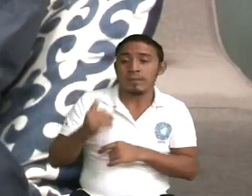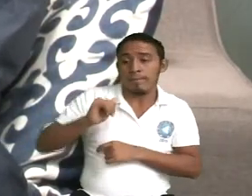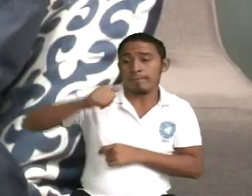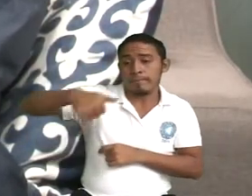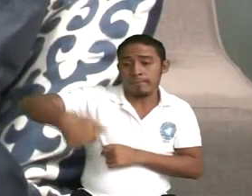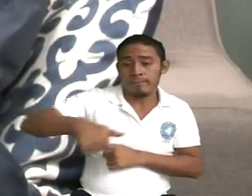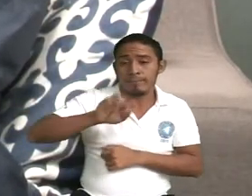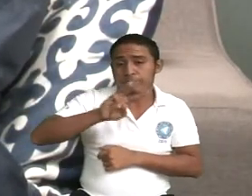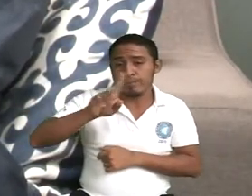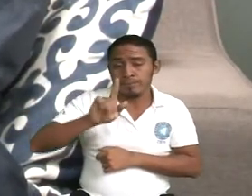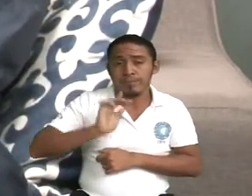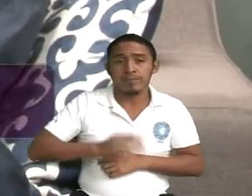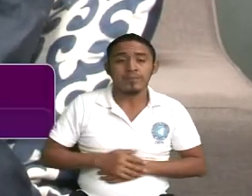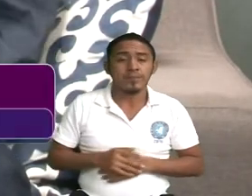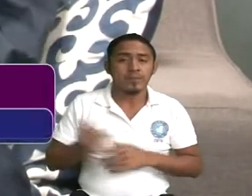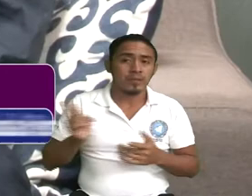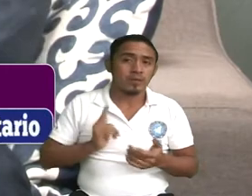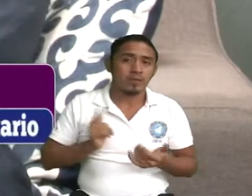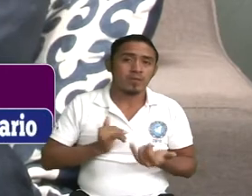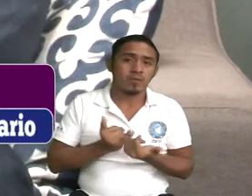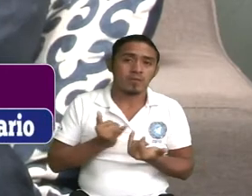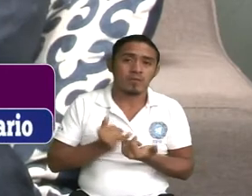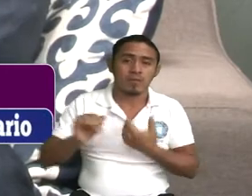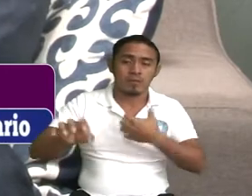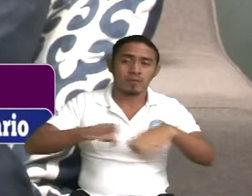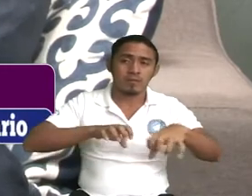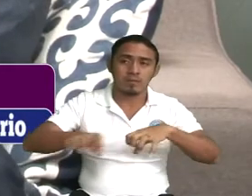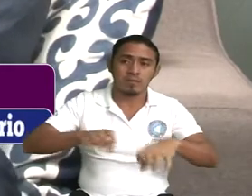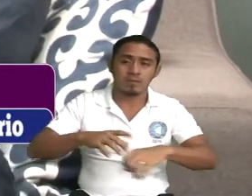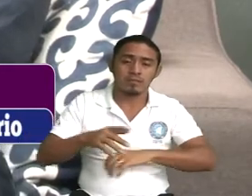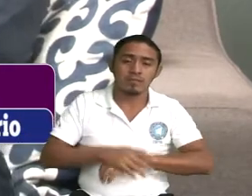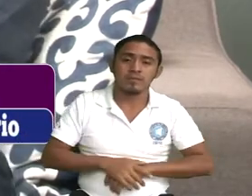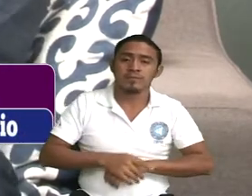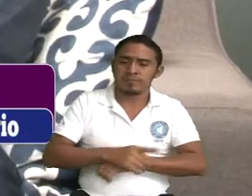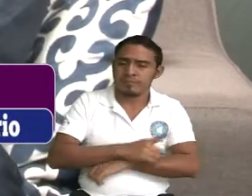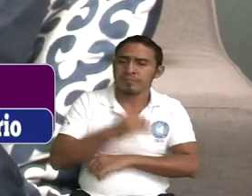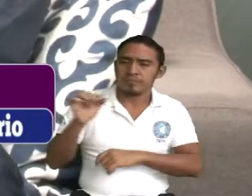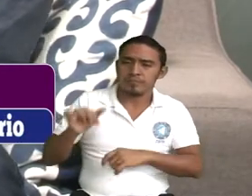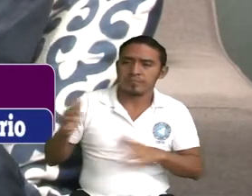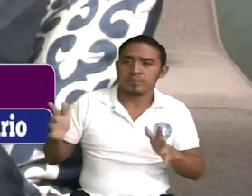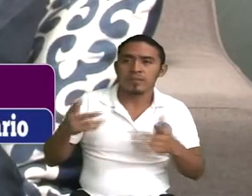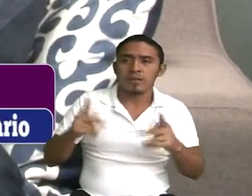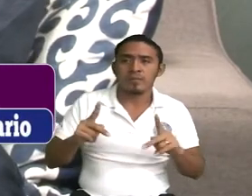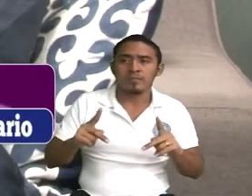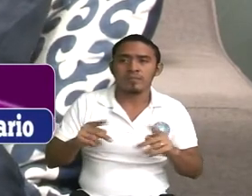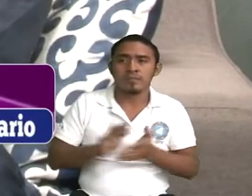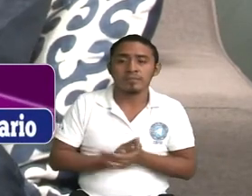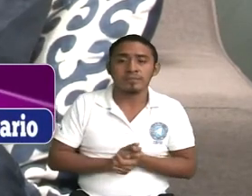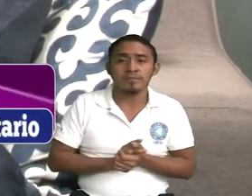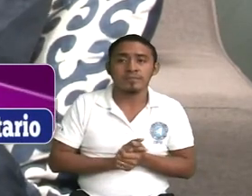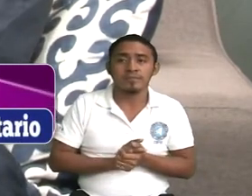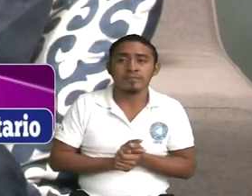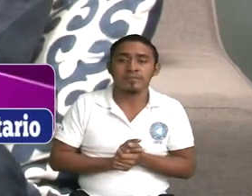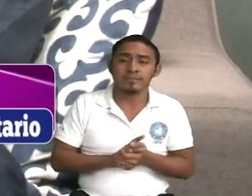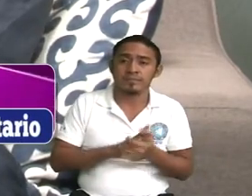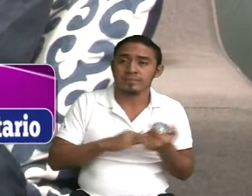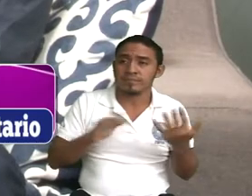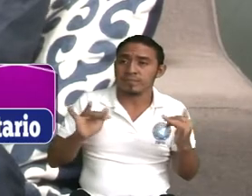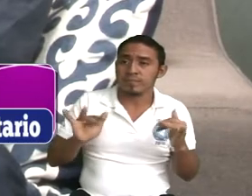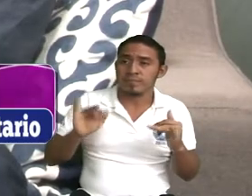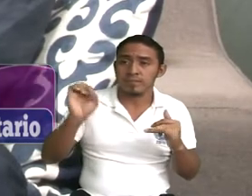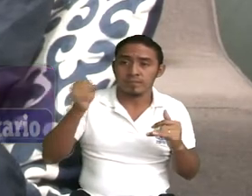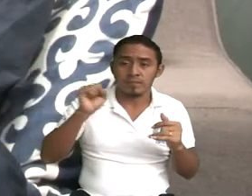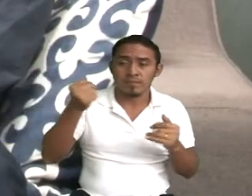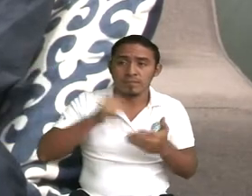tenemos actividades también para celebrar este día. Pero sí, se nos acercan ya la Semana